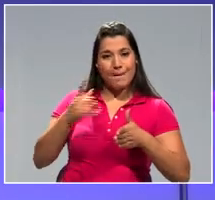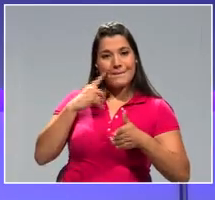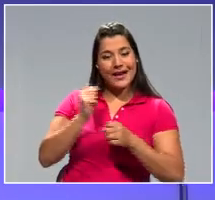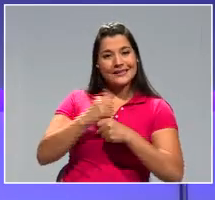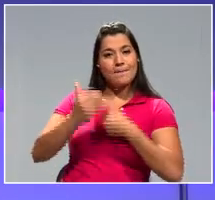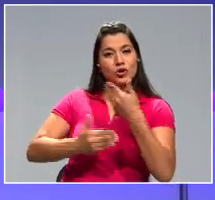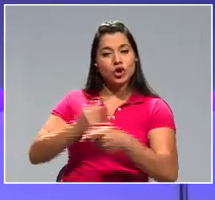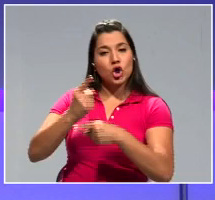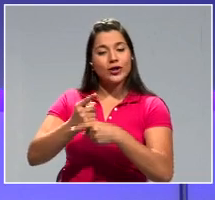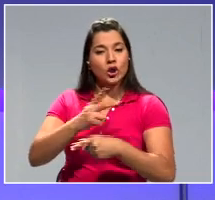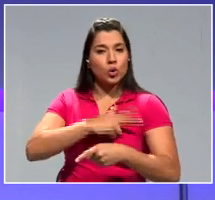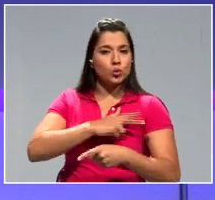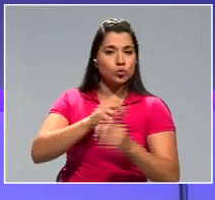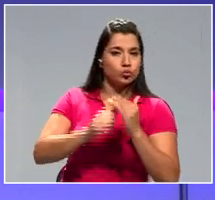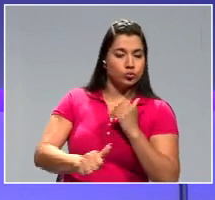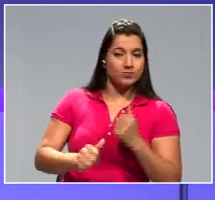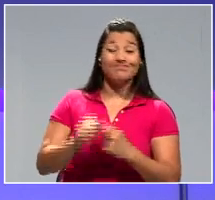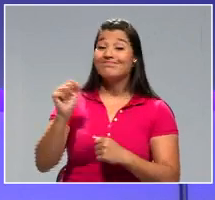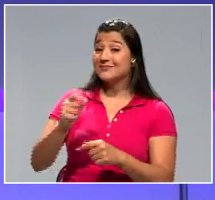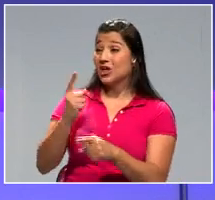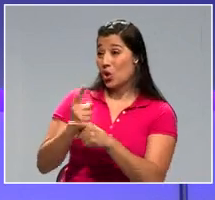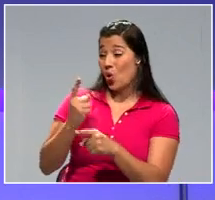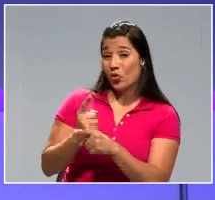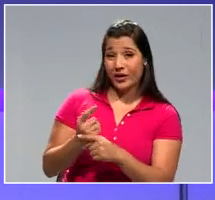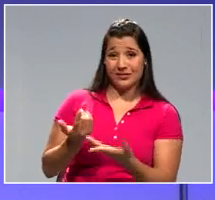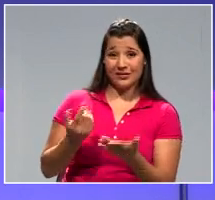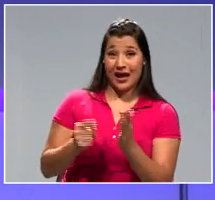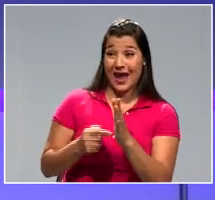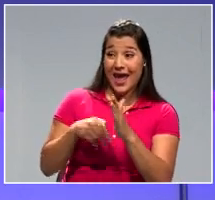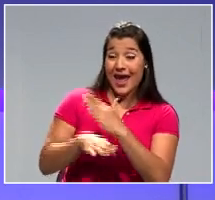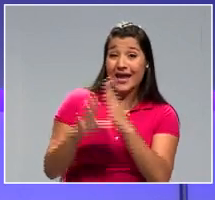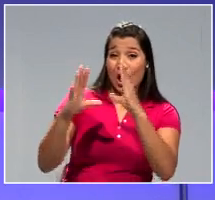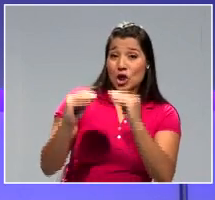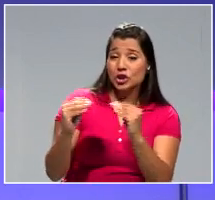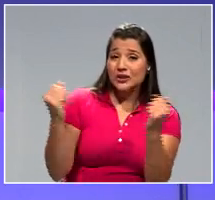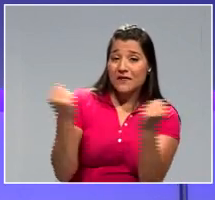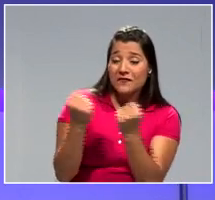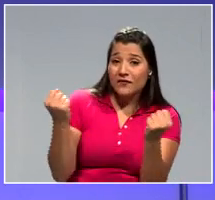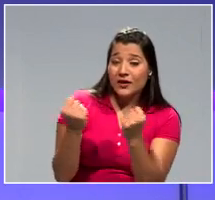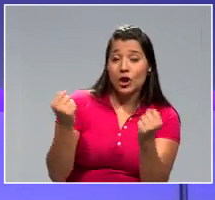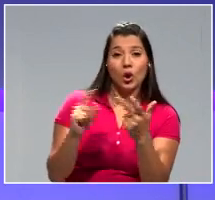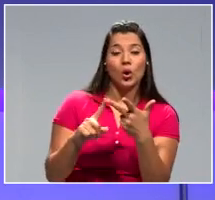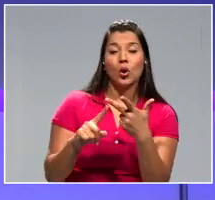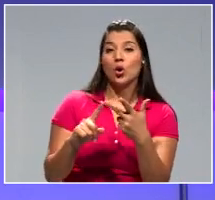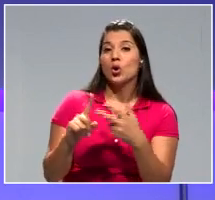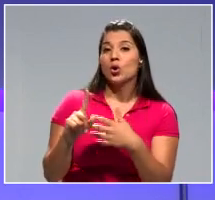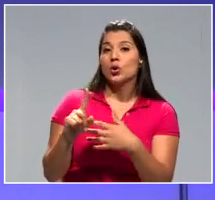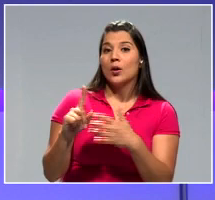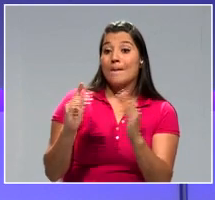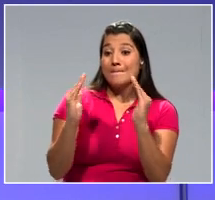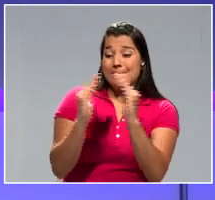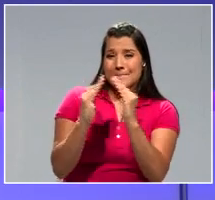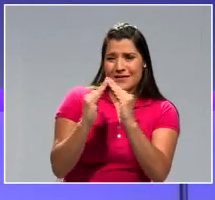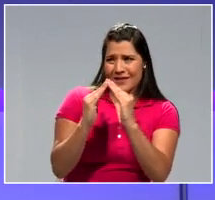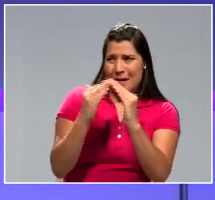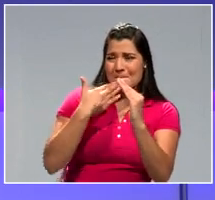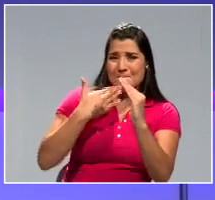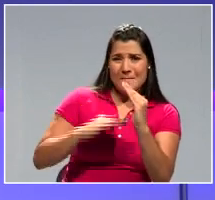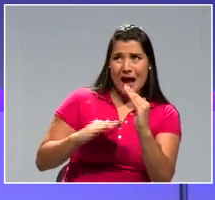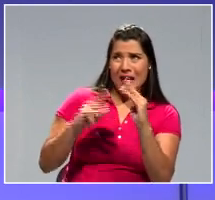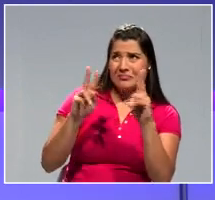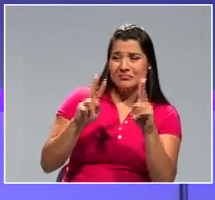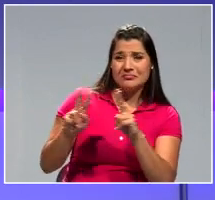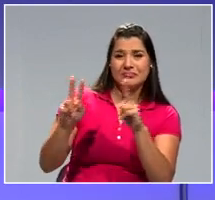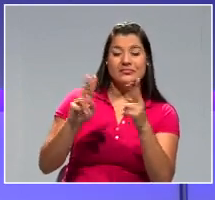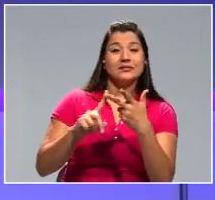condiciones precarias, pasan fríos en las noches, no tienen, digamos, están viviendas en mal estado,